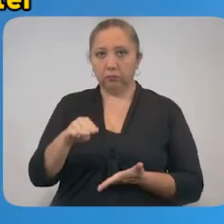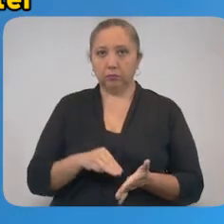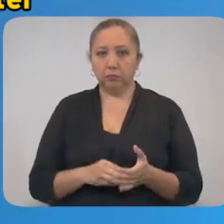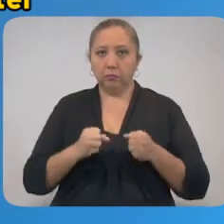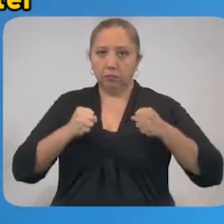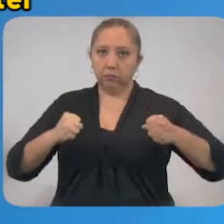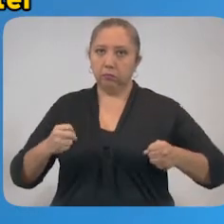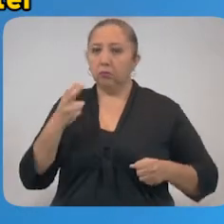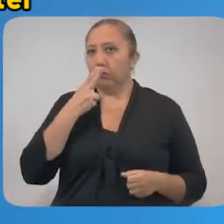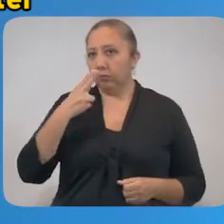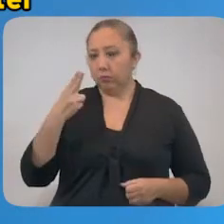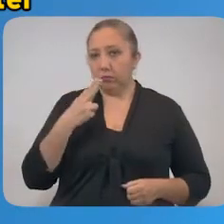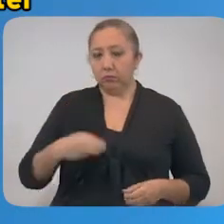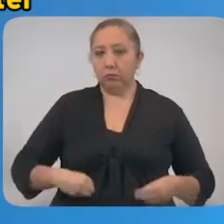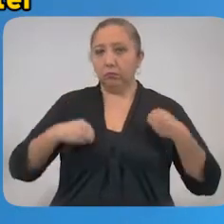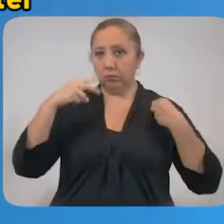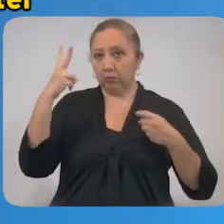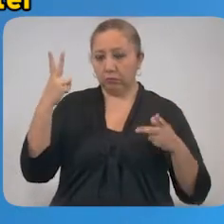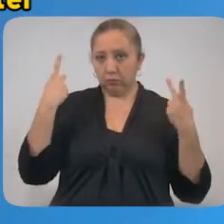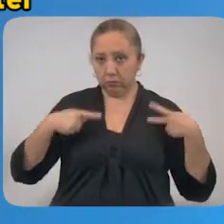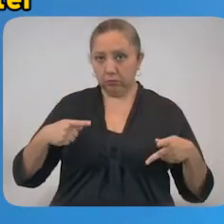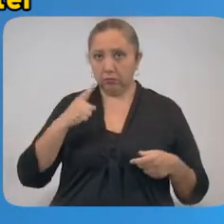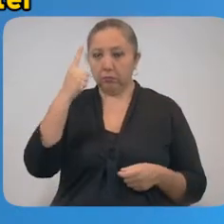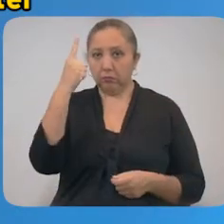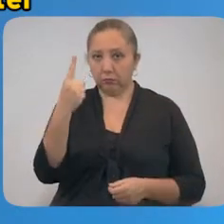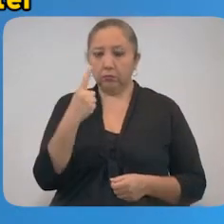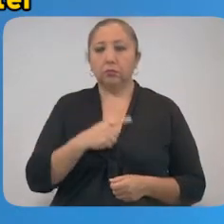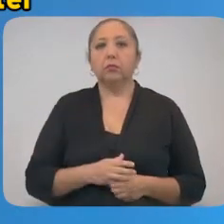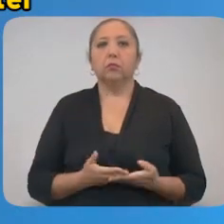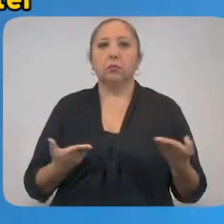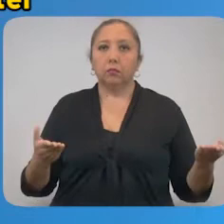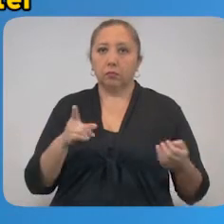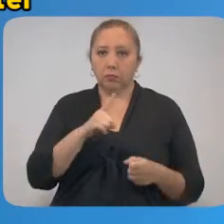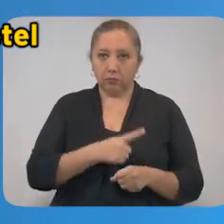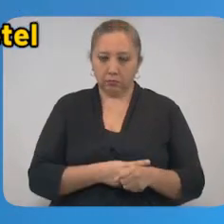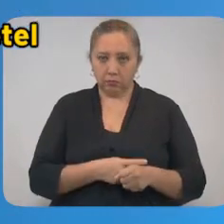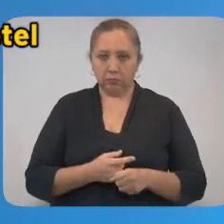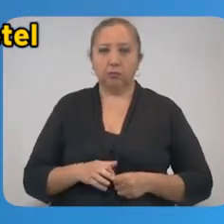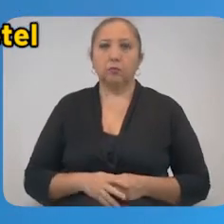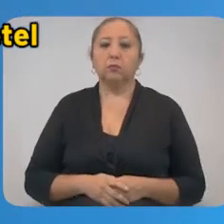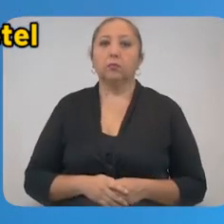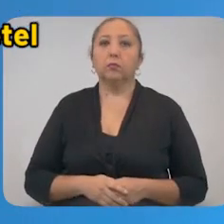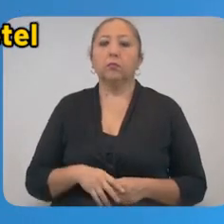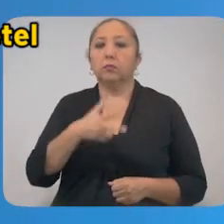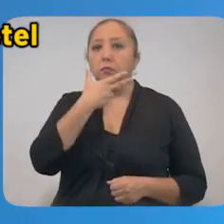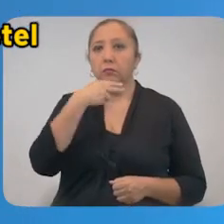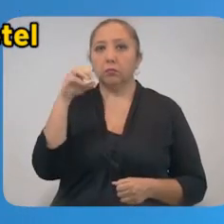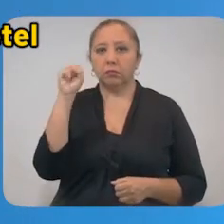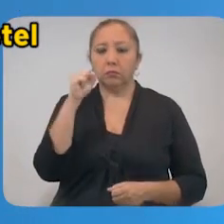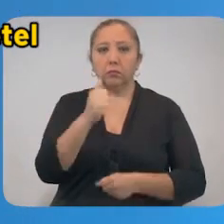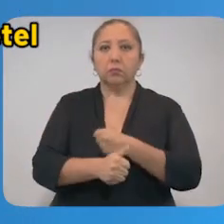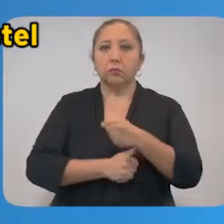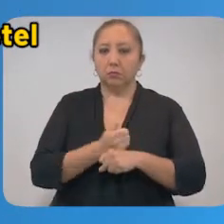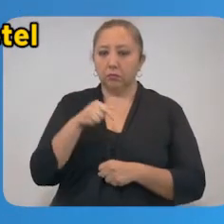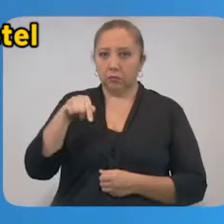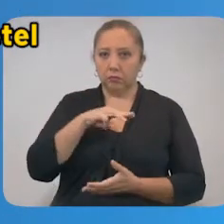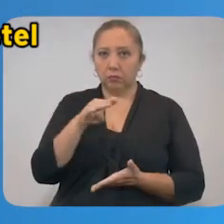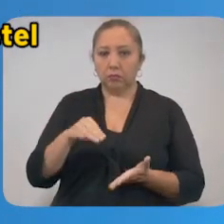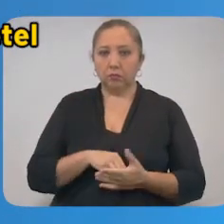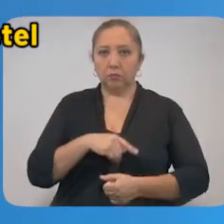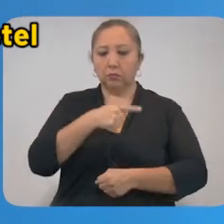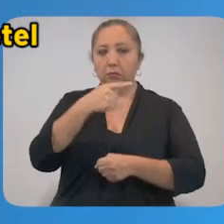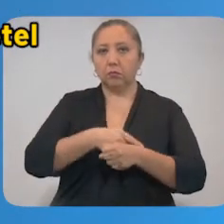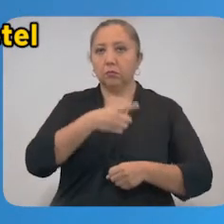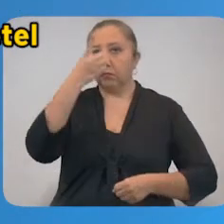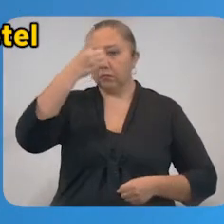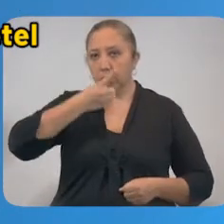obesidad y tabaquismo. Vivía con 2 personas, una de las cuales se reporta con síntomas. Hombre de 60 años, de Mérida, con hipertensión